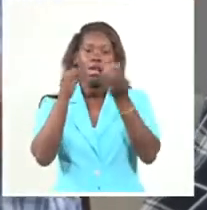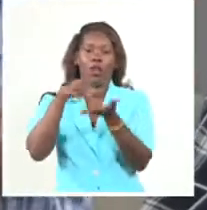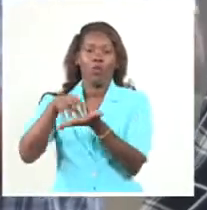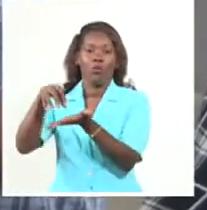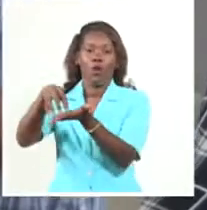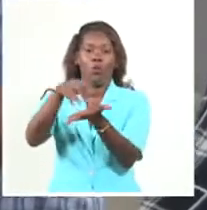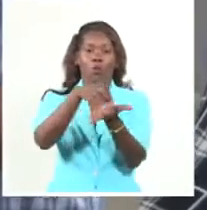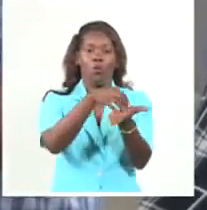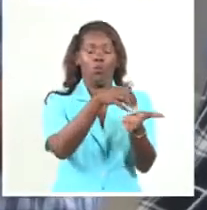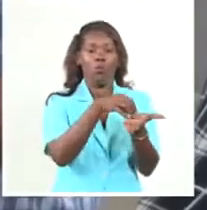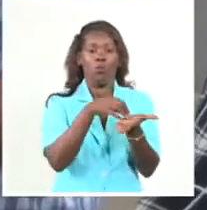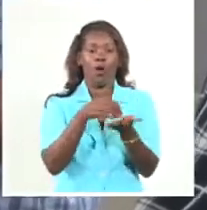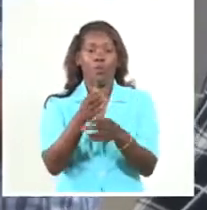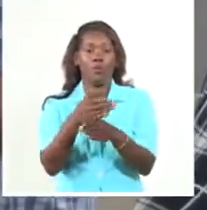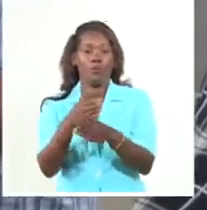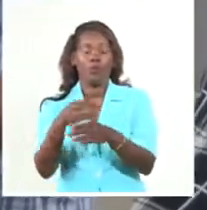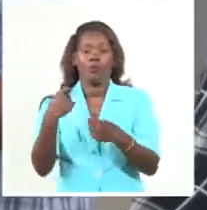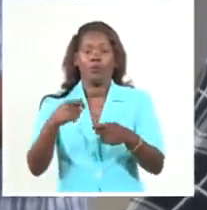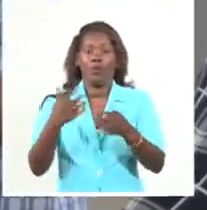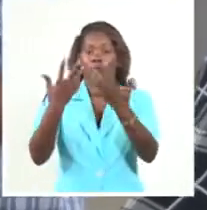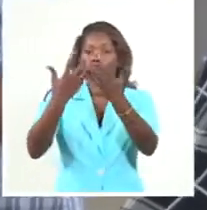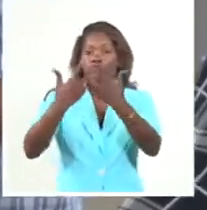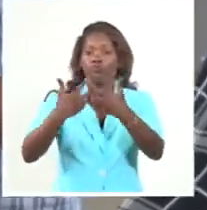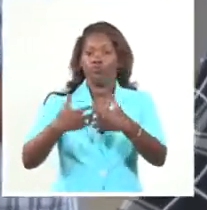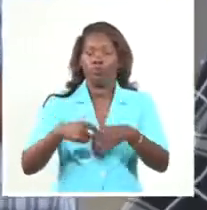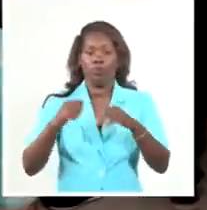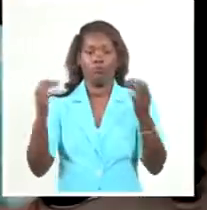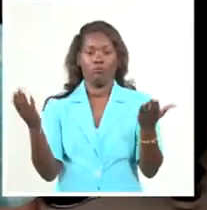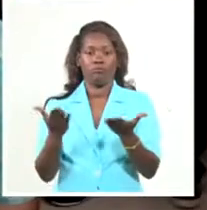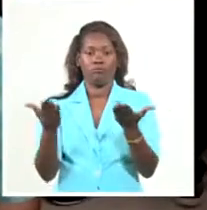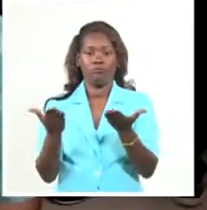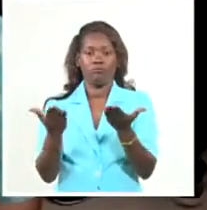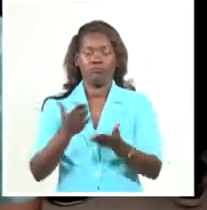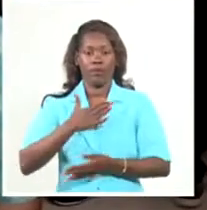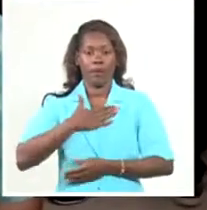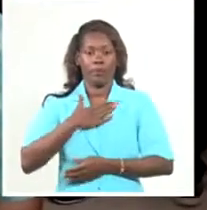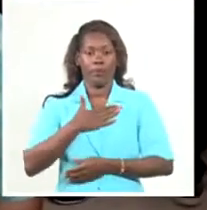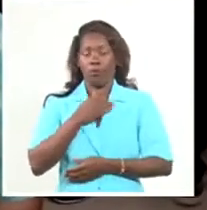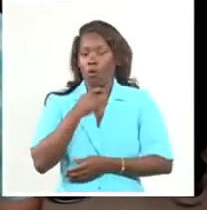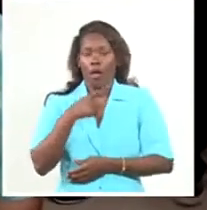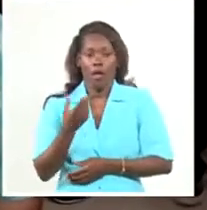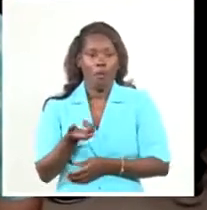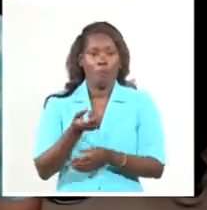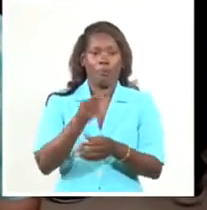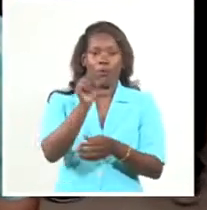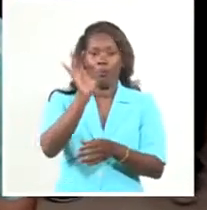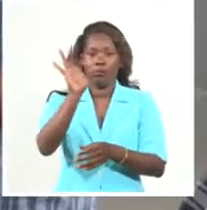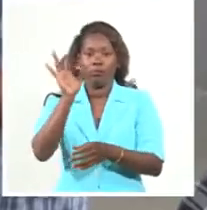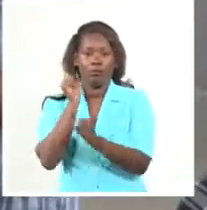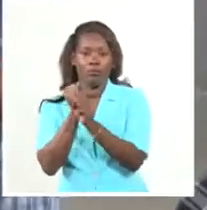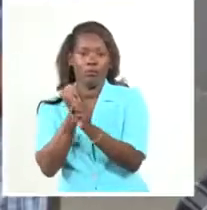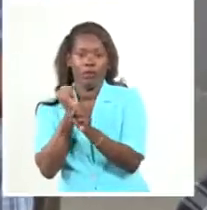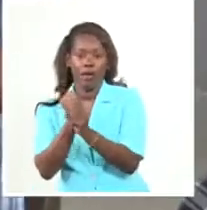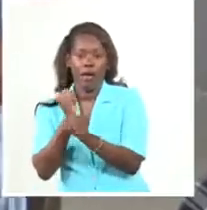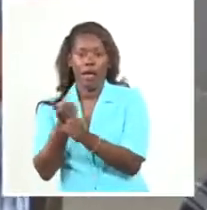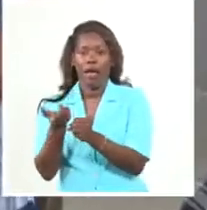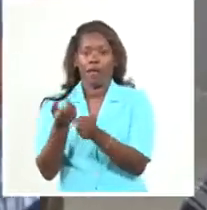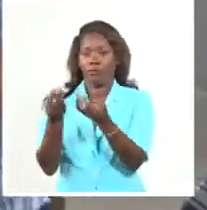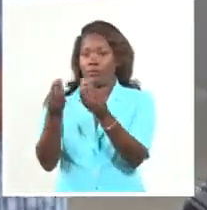produciendo una parte importante de lo que necesita para vivir. Eso de empleo, eso de alimentación. Así vamos buscando los espacios que cada